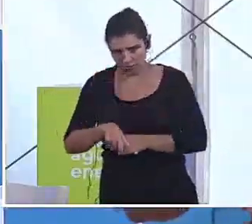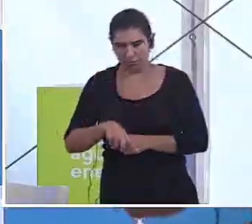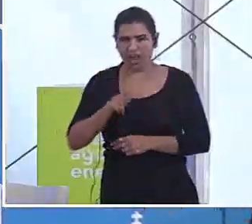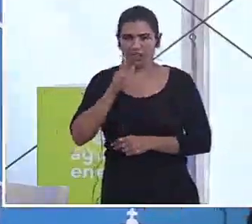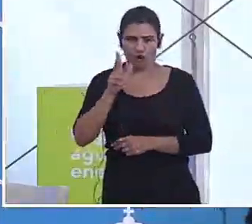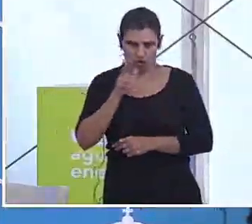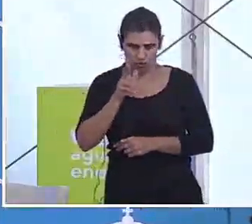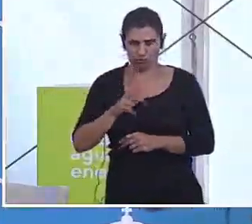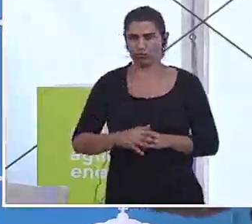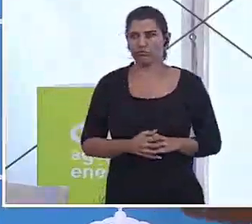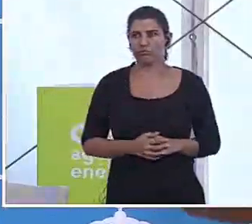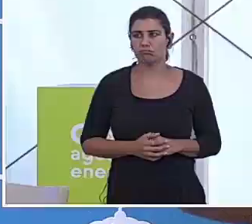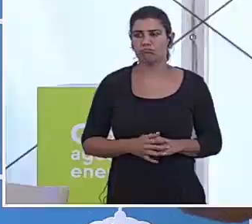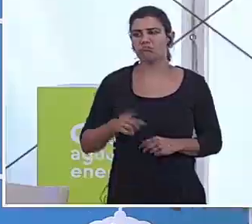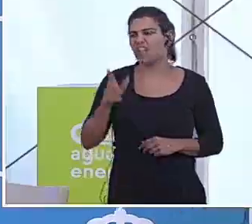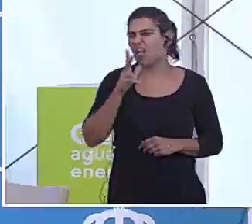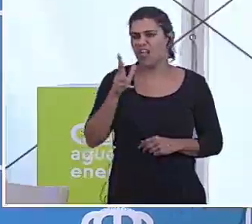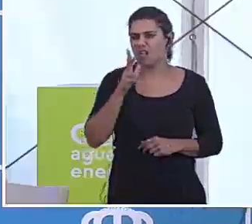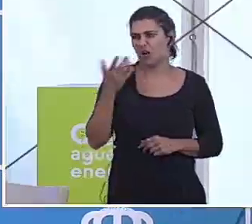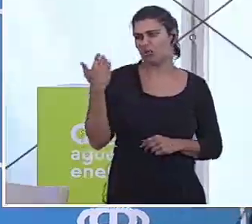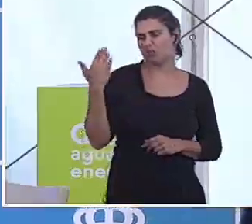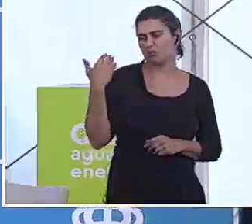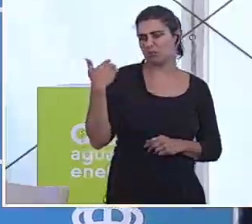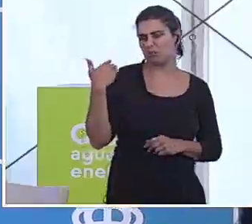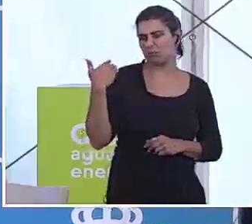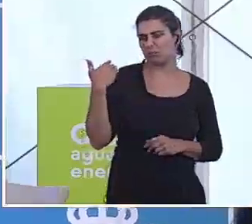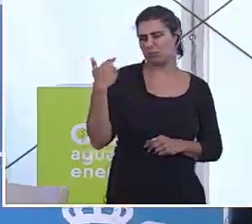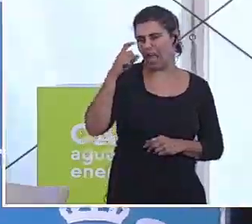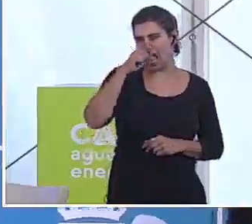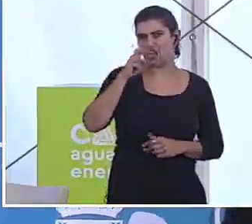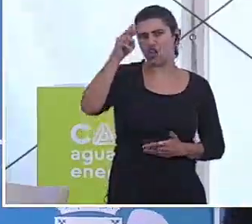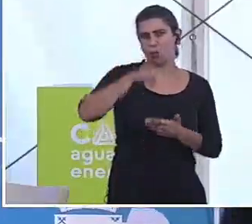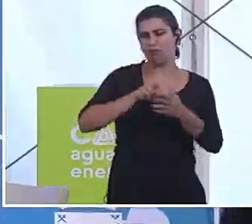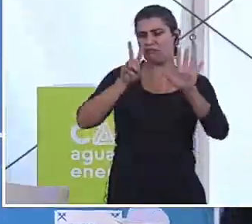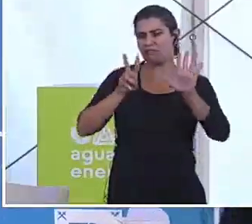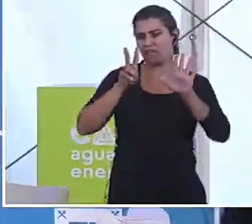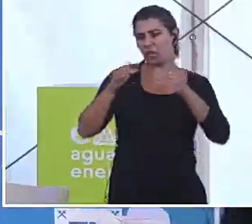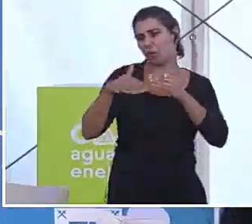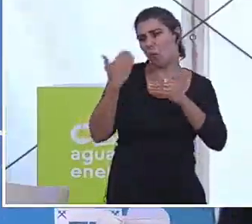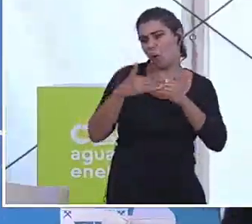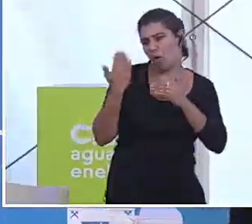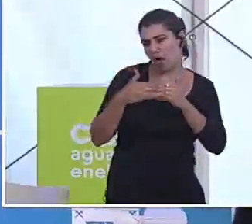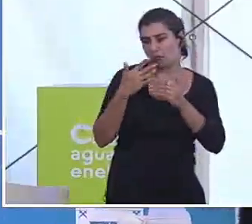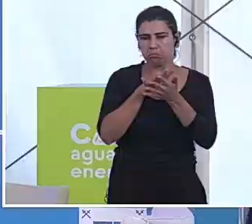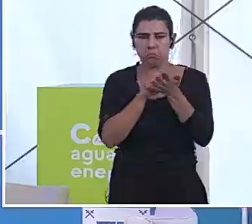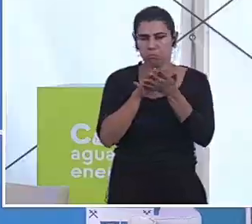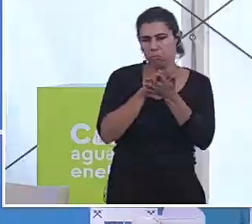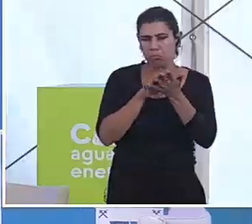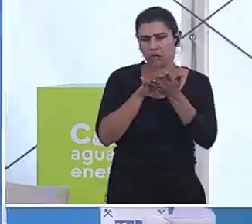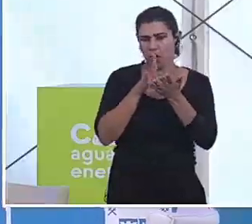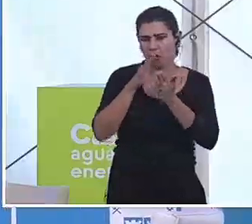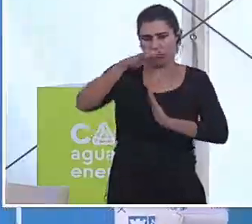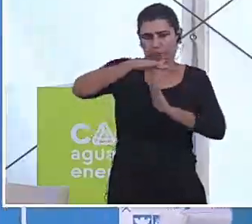hidrógeno. Digamos que el hidrógeno estuvo de moda en el año 2007 y demás, luego hubo un frenazo y parece que ahora